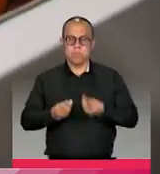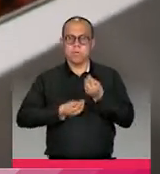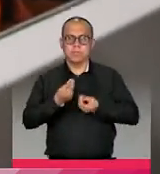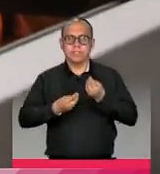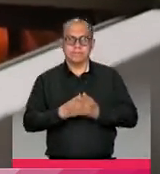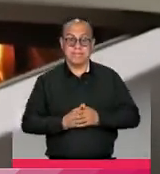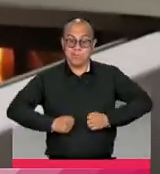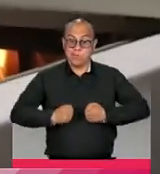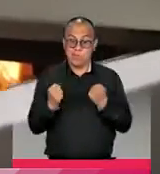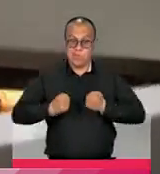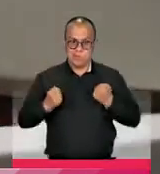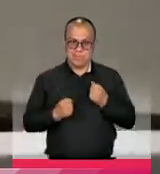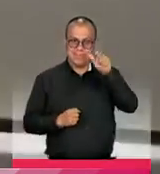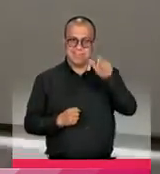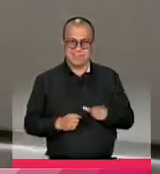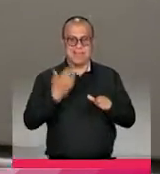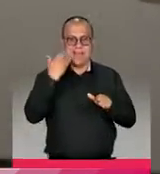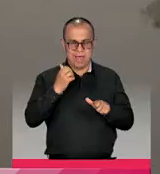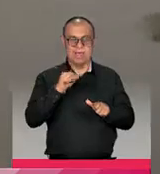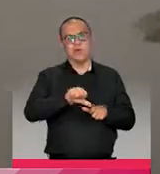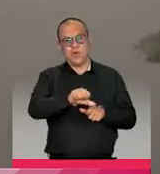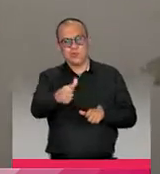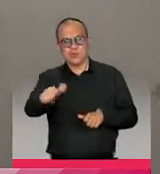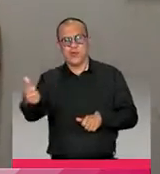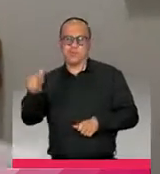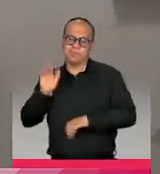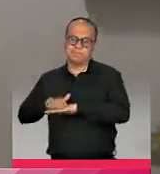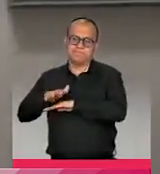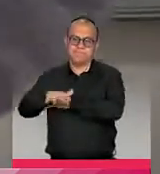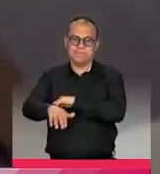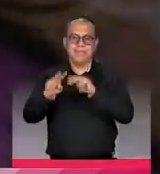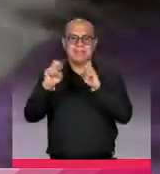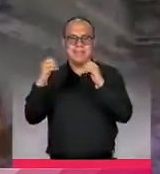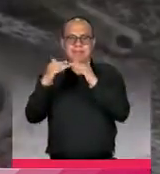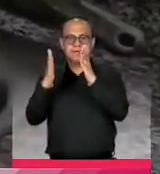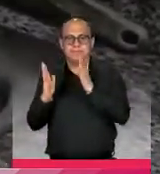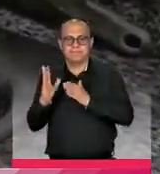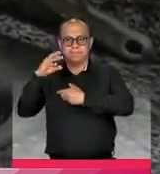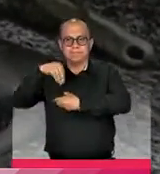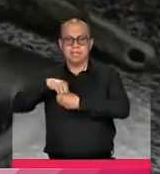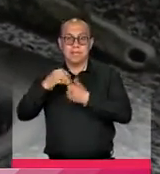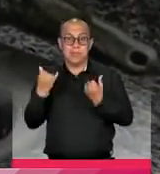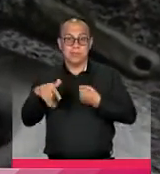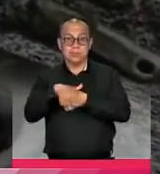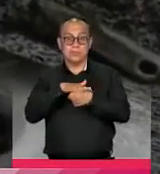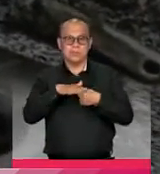esta bogotana, muchas personas han tenido que padecer las consecuencias del confinamiento, pero su